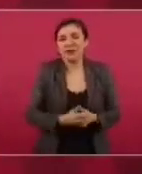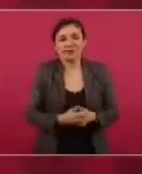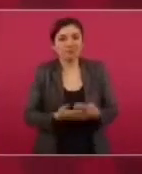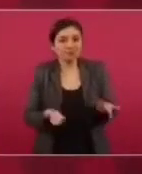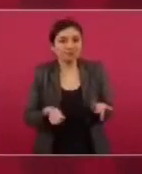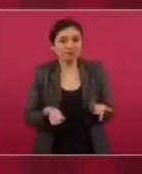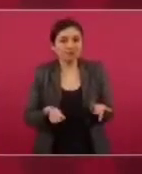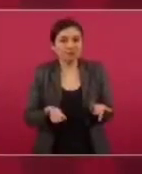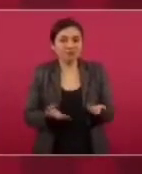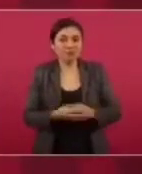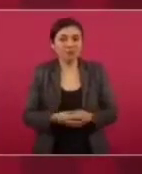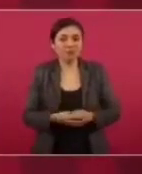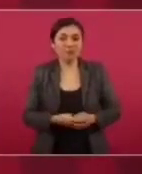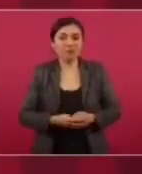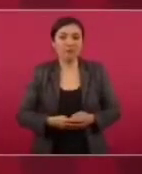Bueno,